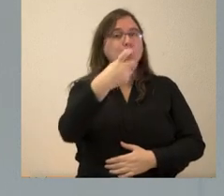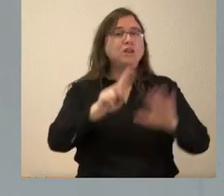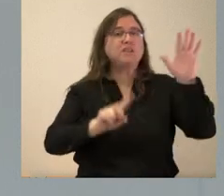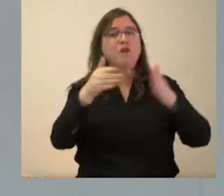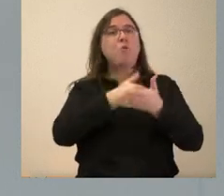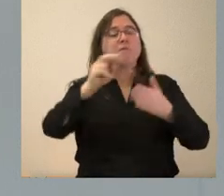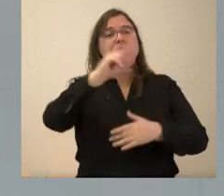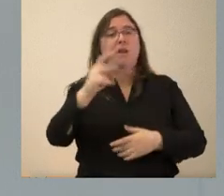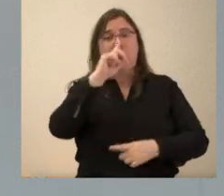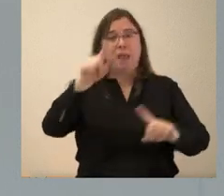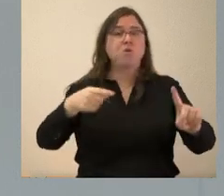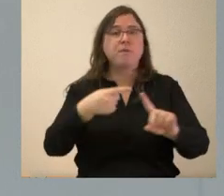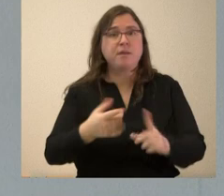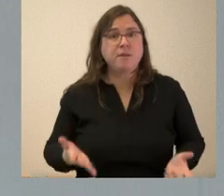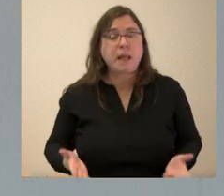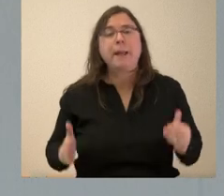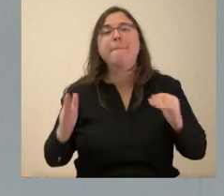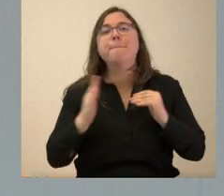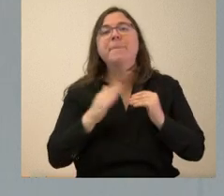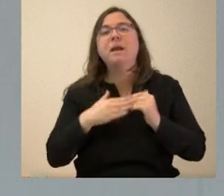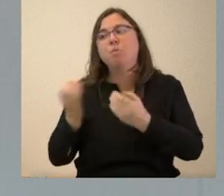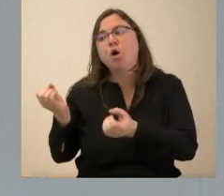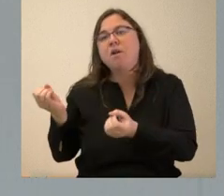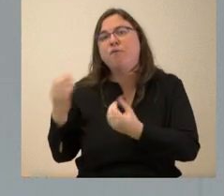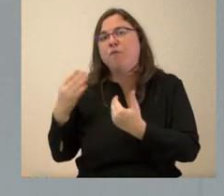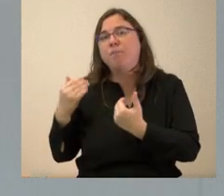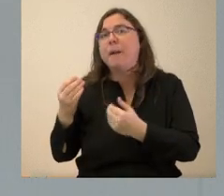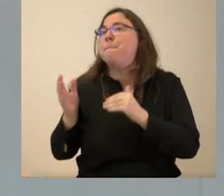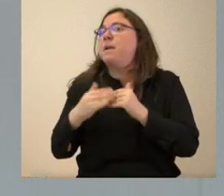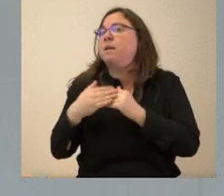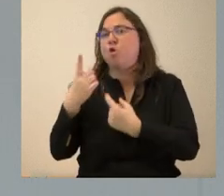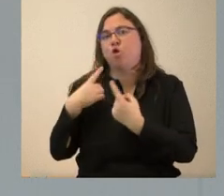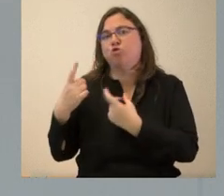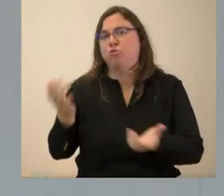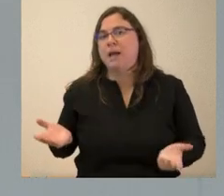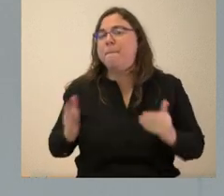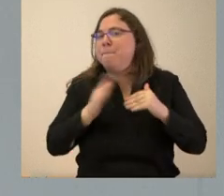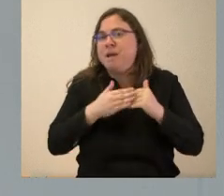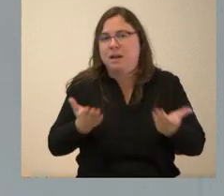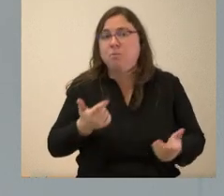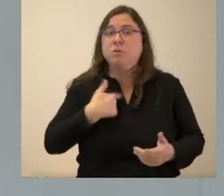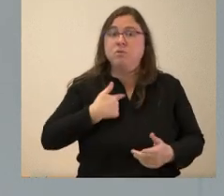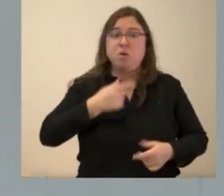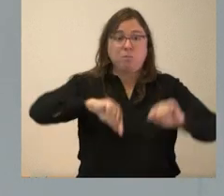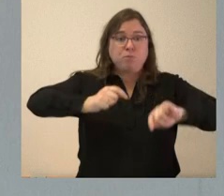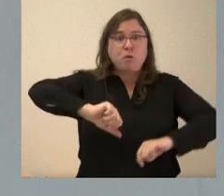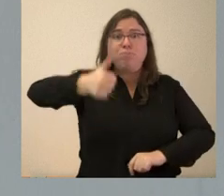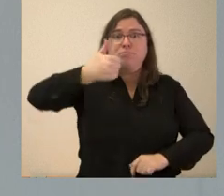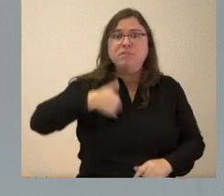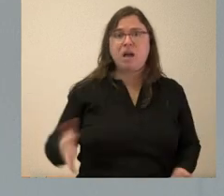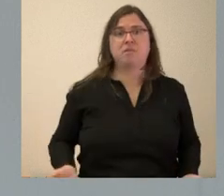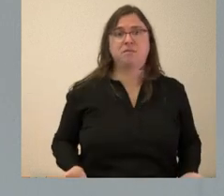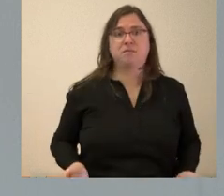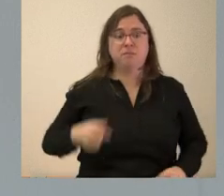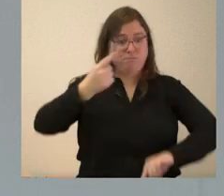el año 2023 al menos se nos tenía que haber informado se nos tenía que haber consultado porque nosotros hemos aprobado ya el presupuesto y en el